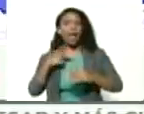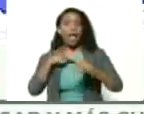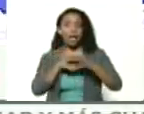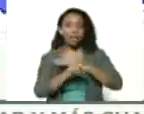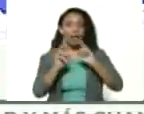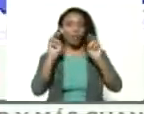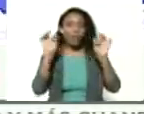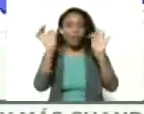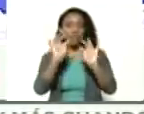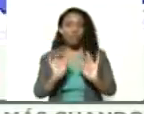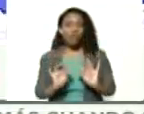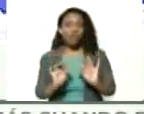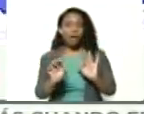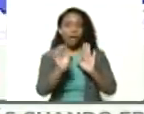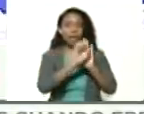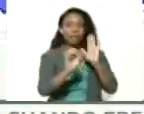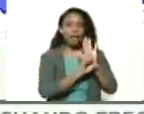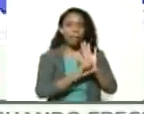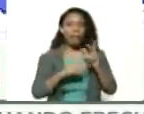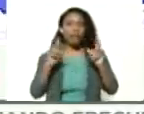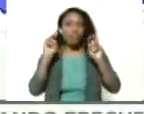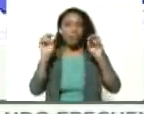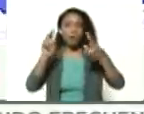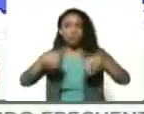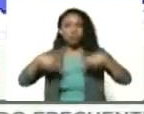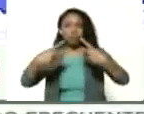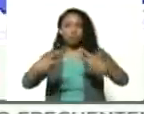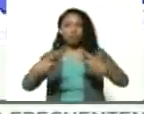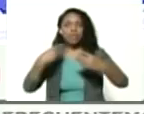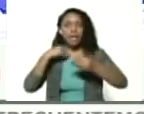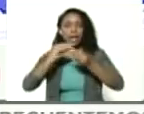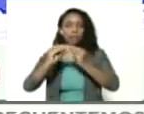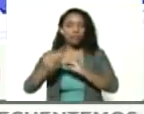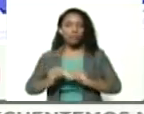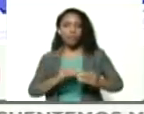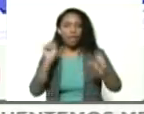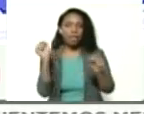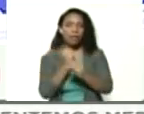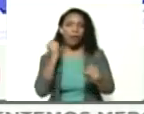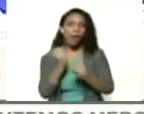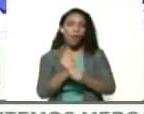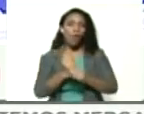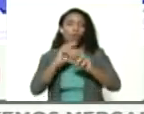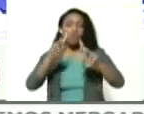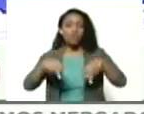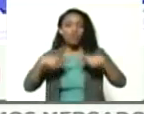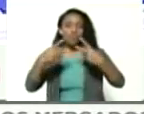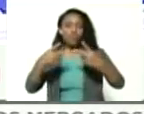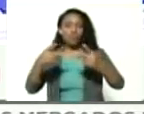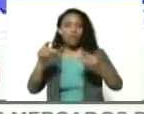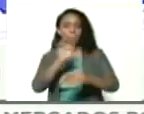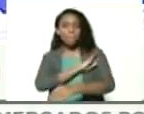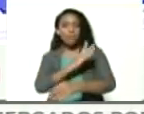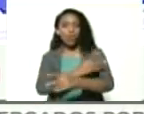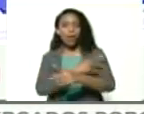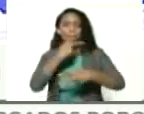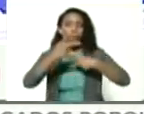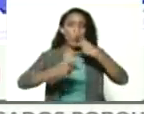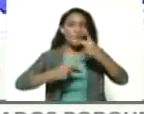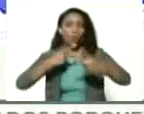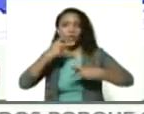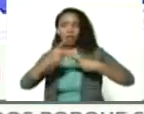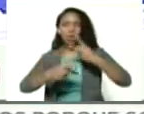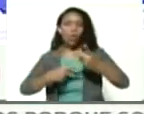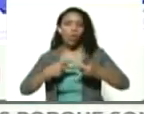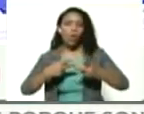nueva etapa de un nuevo modelo de gestión, de un nuevo modelo del poder político,